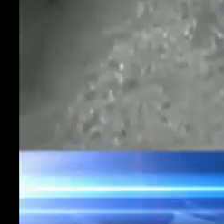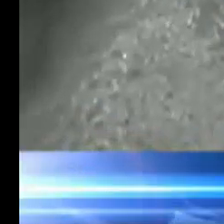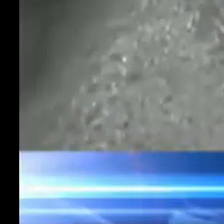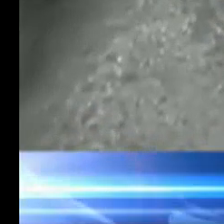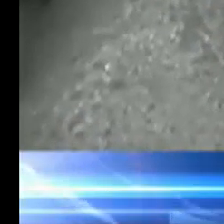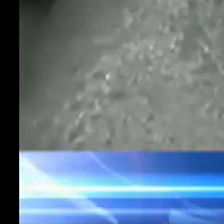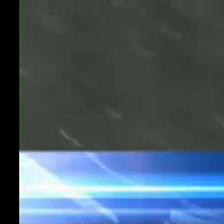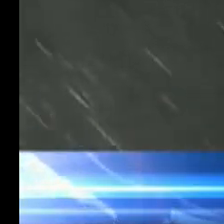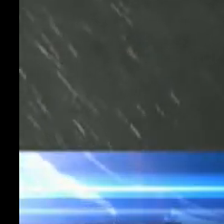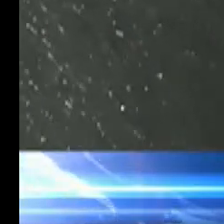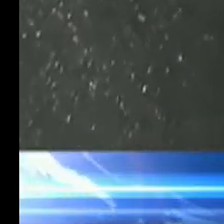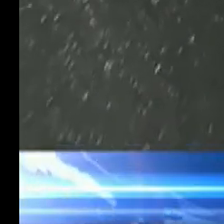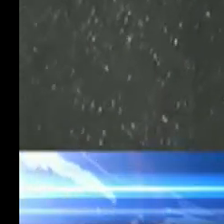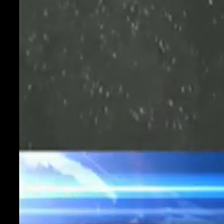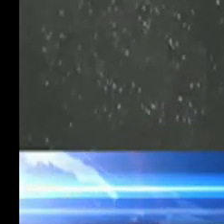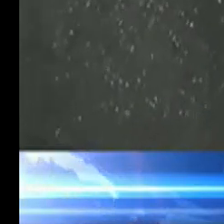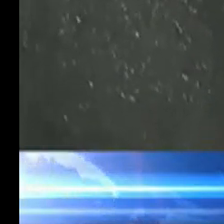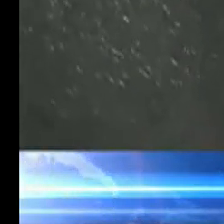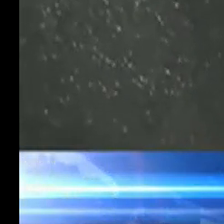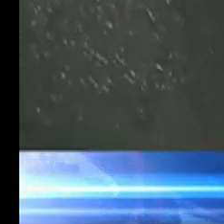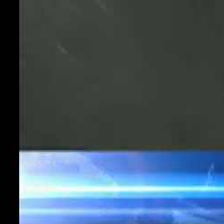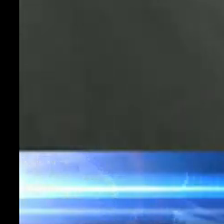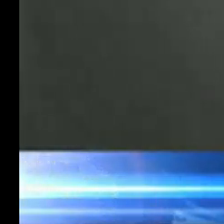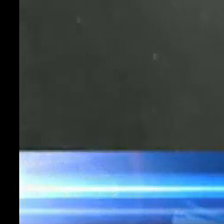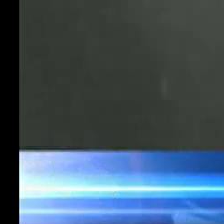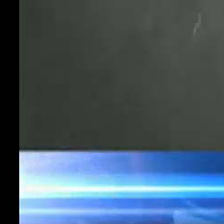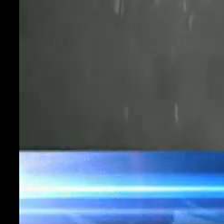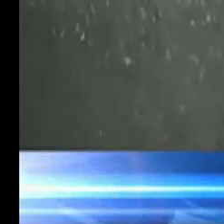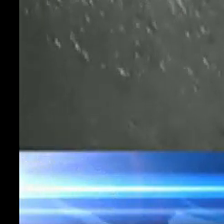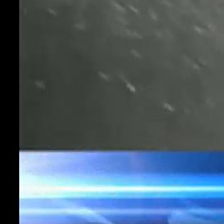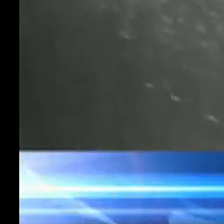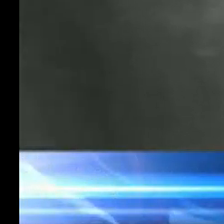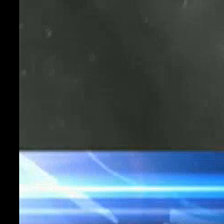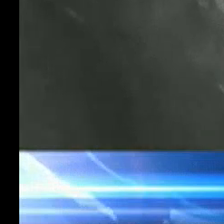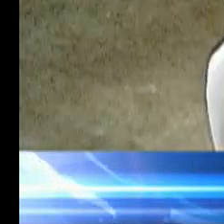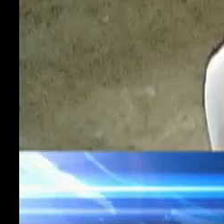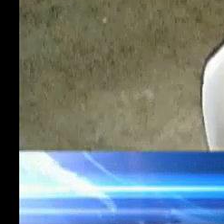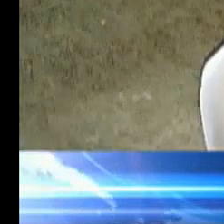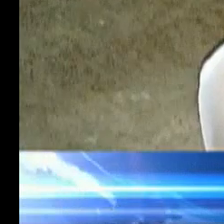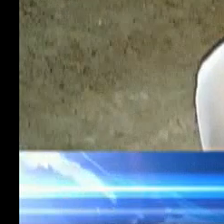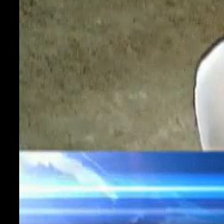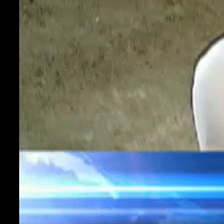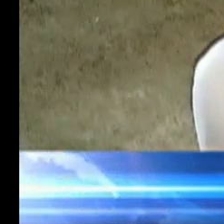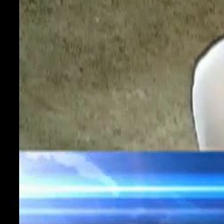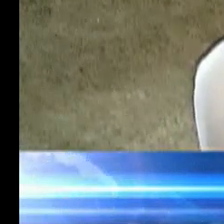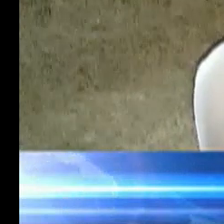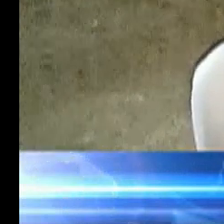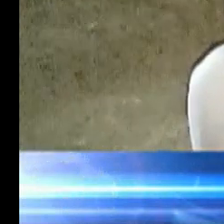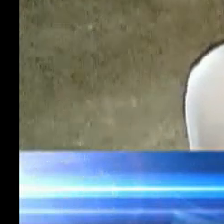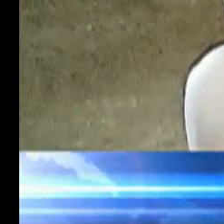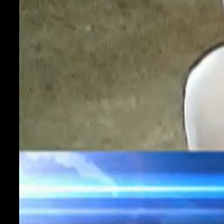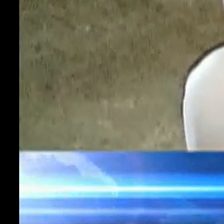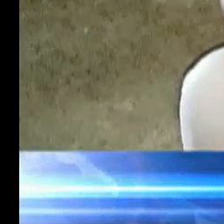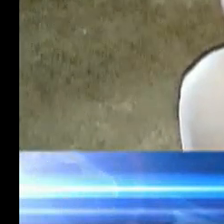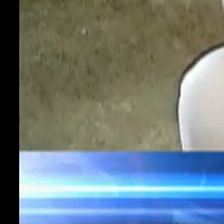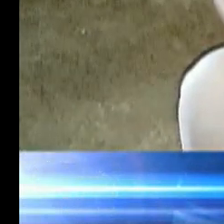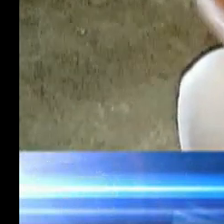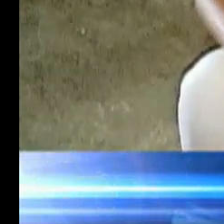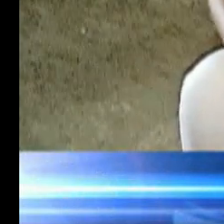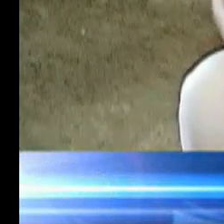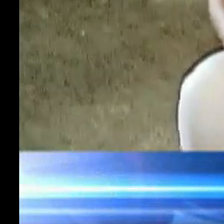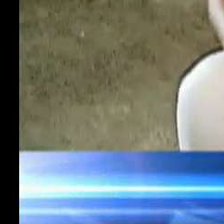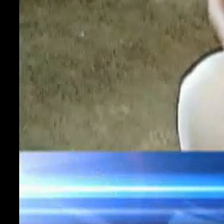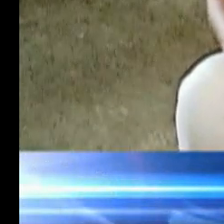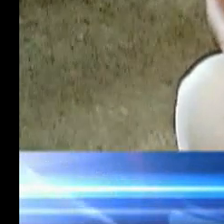Agresión de expareja le dejó cicatriz en el rostro. Hoy mujer pide ayuda para reconstruir su